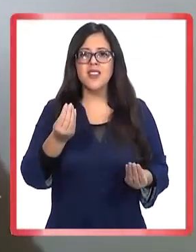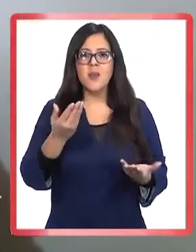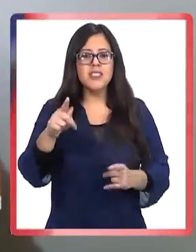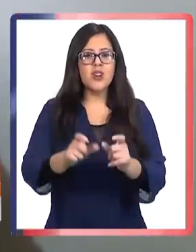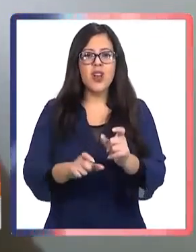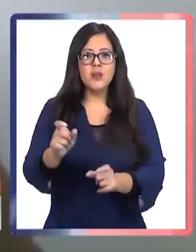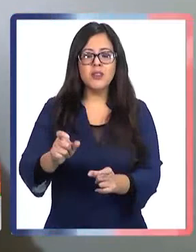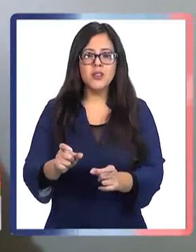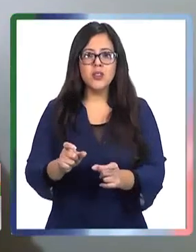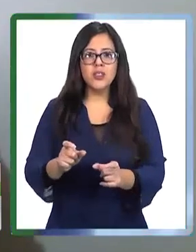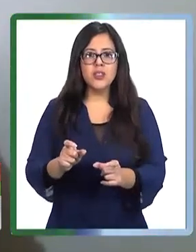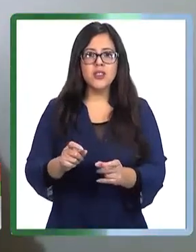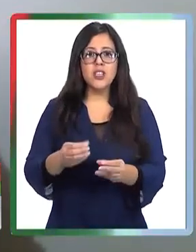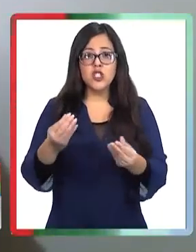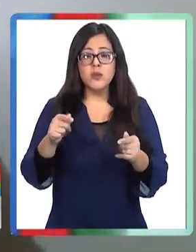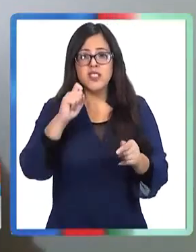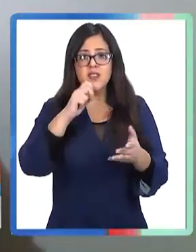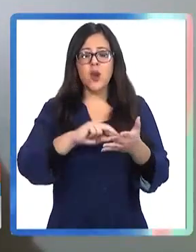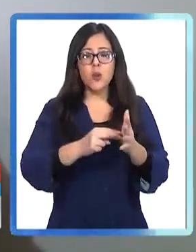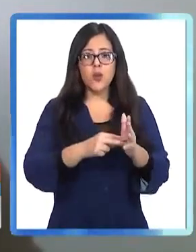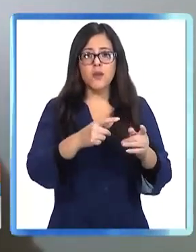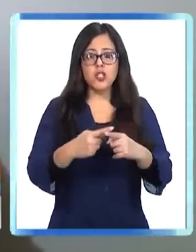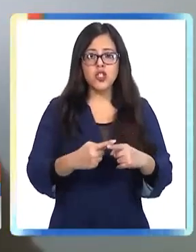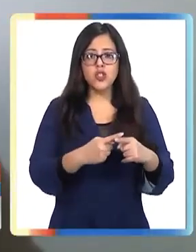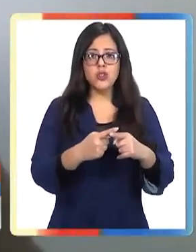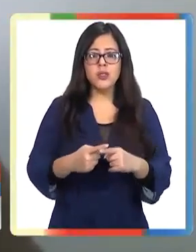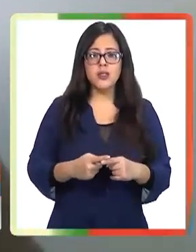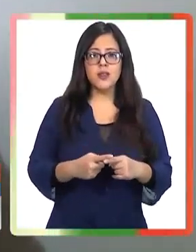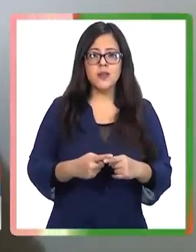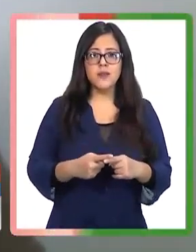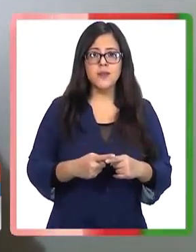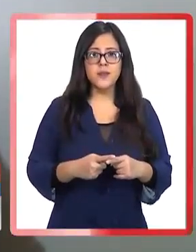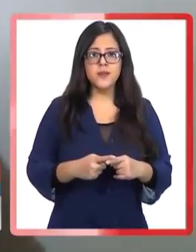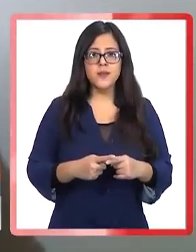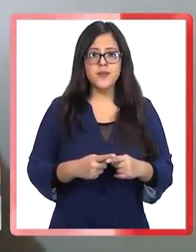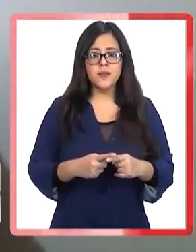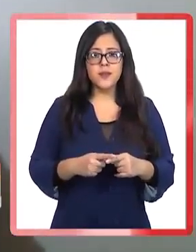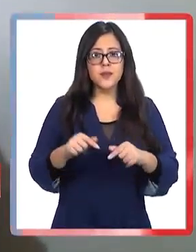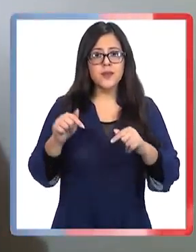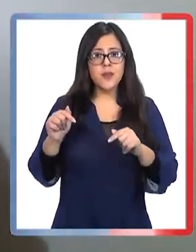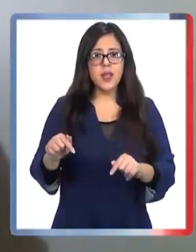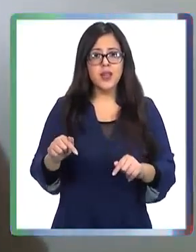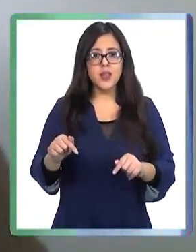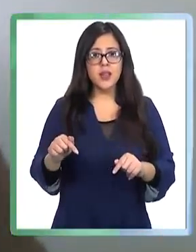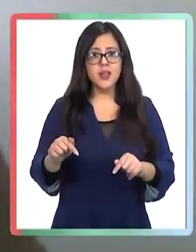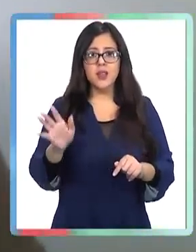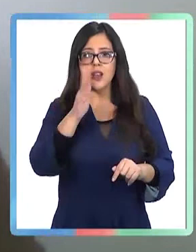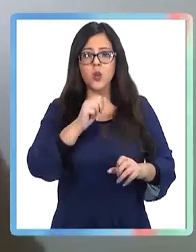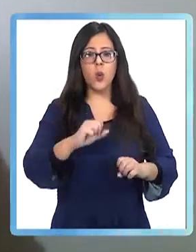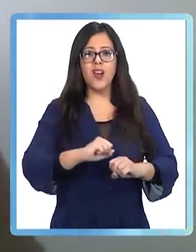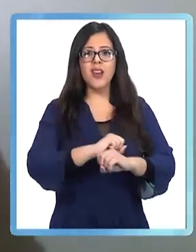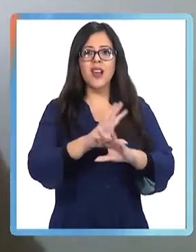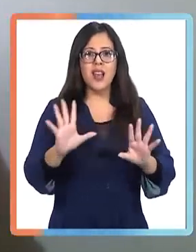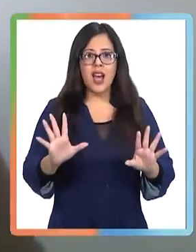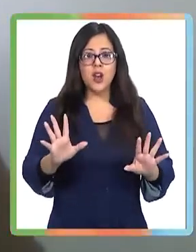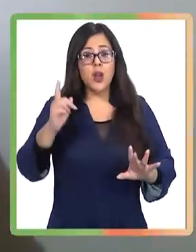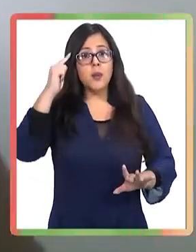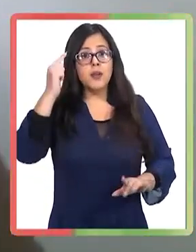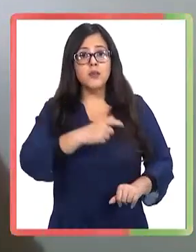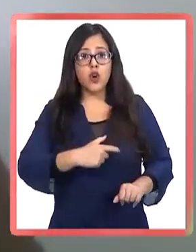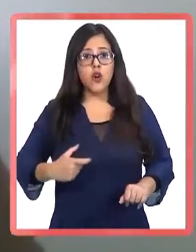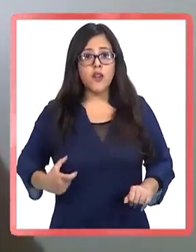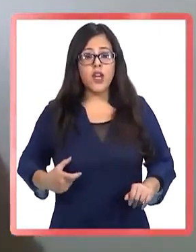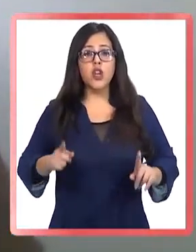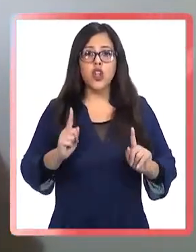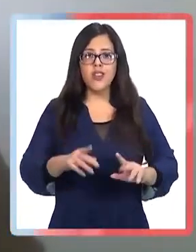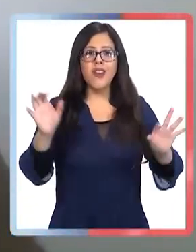destino de estas personas. Claramente se genera un problema social que no está muy claro, y creemos que el gobierno